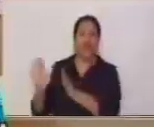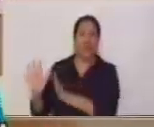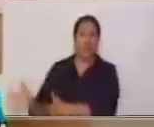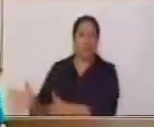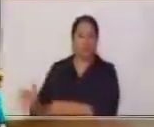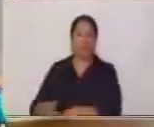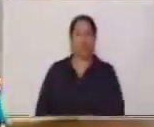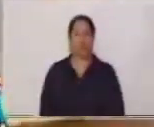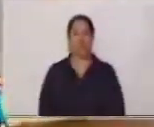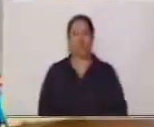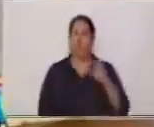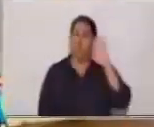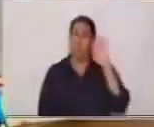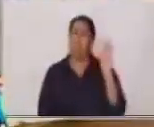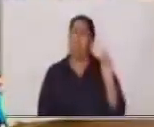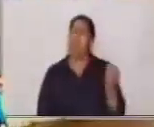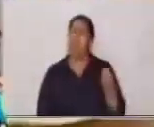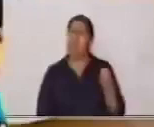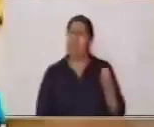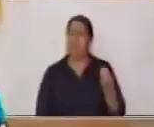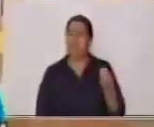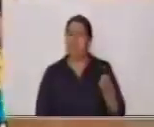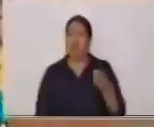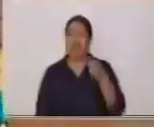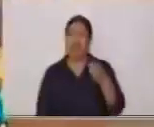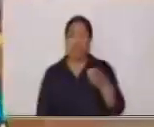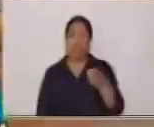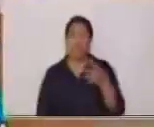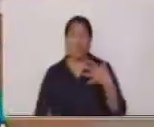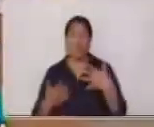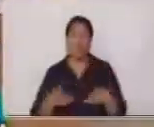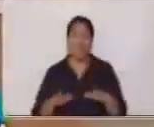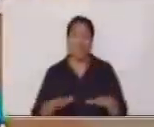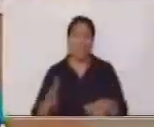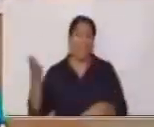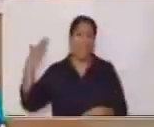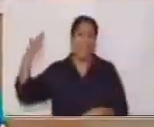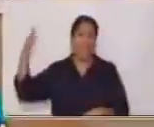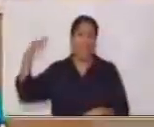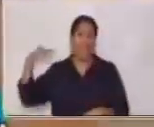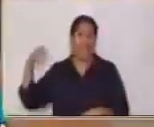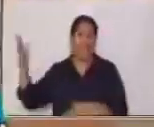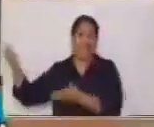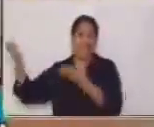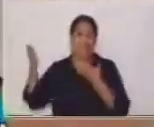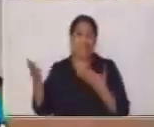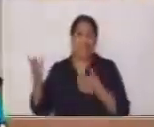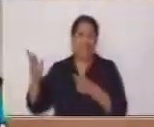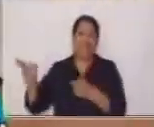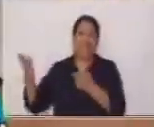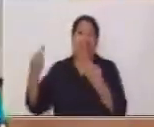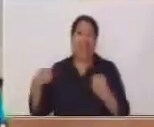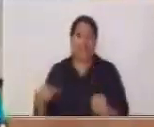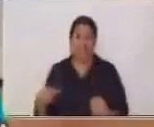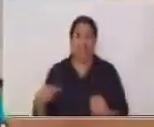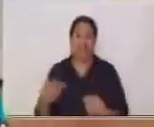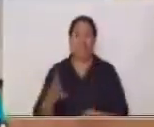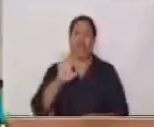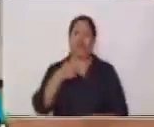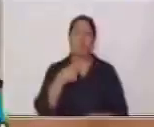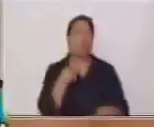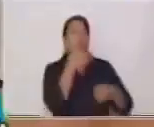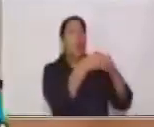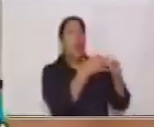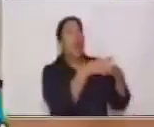razón? Porque a ti te ha sucedido. Muchas veces has recibido regalos y después les quieres contar a alguien más. A